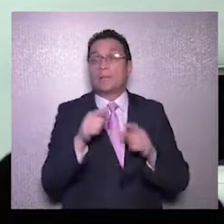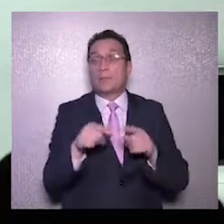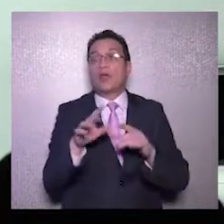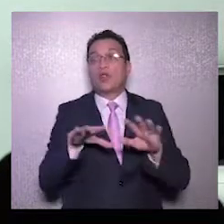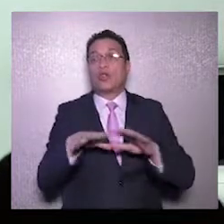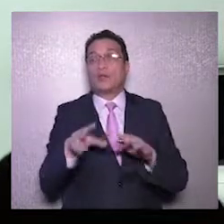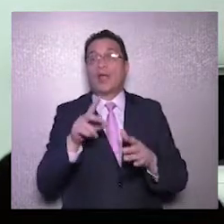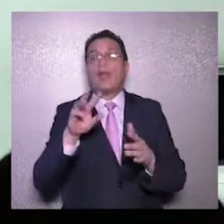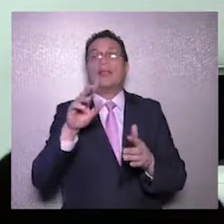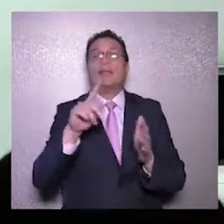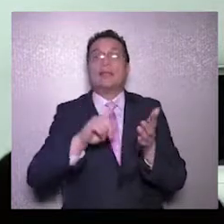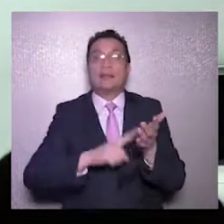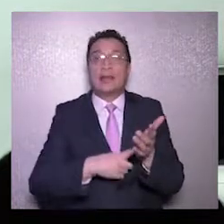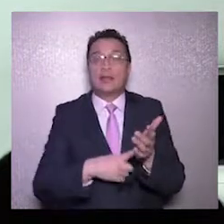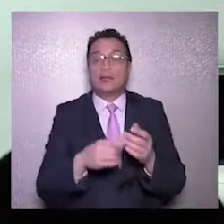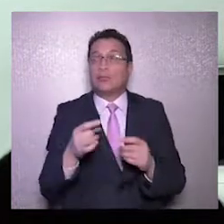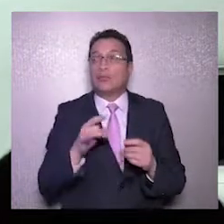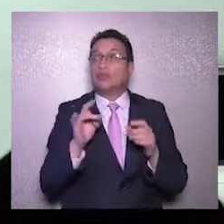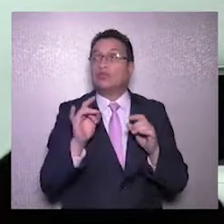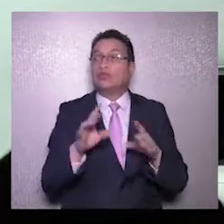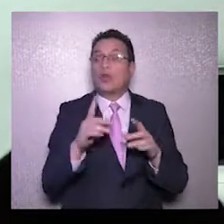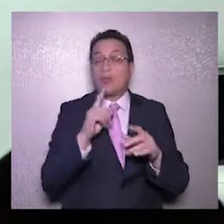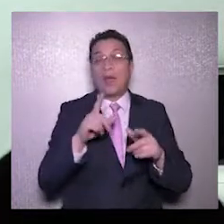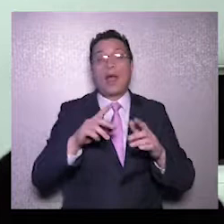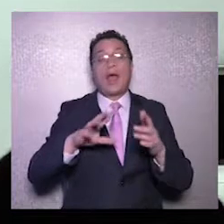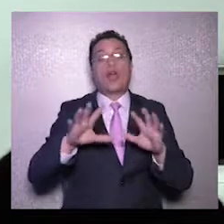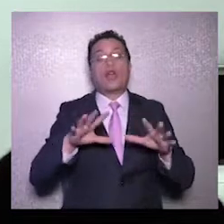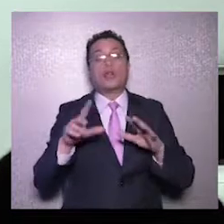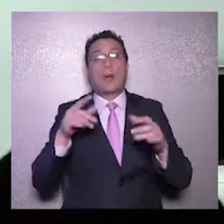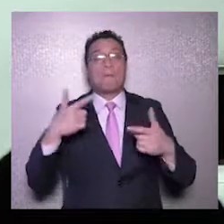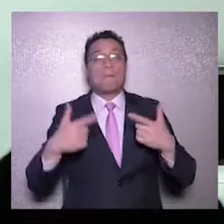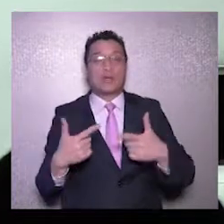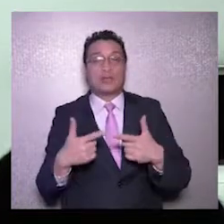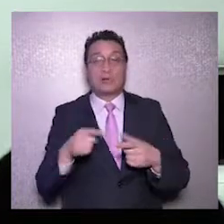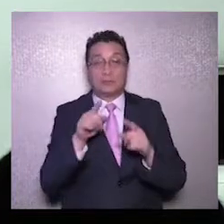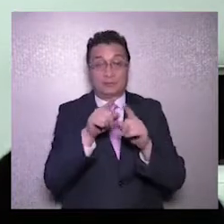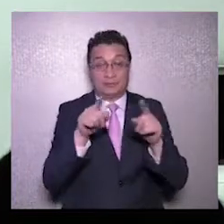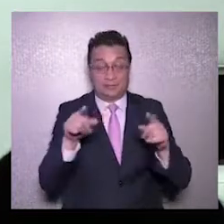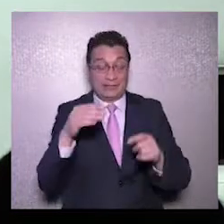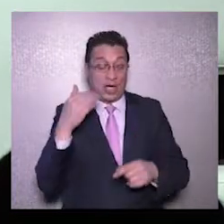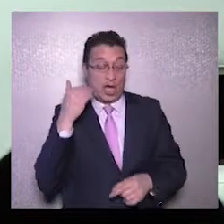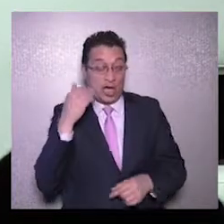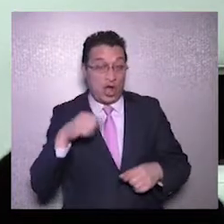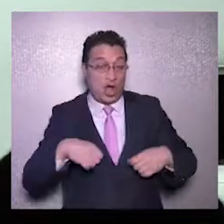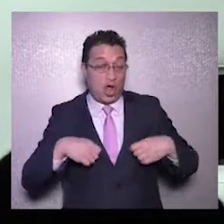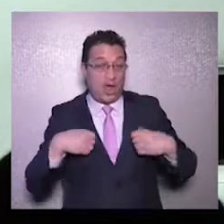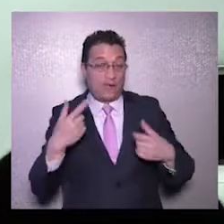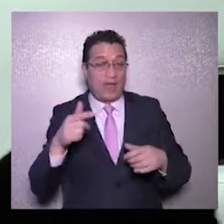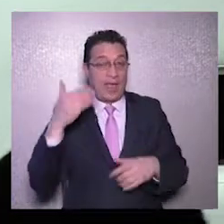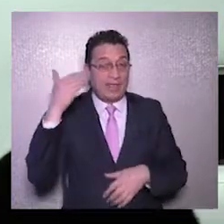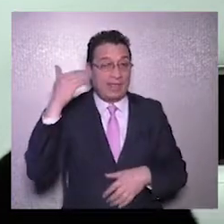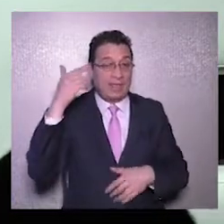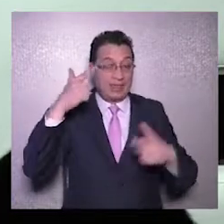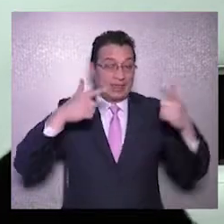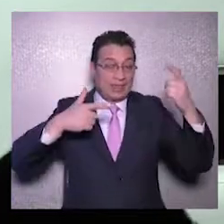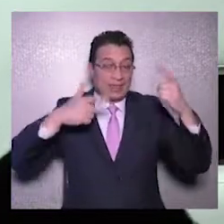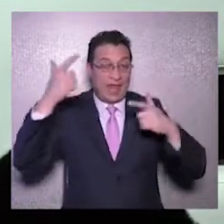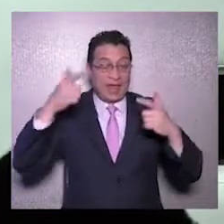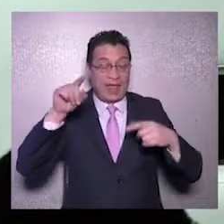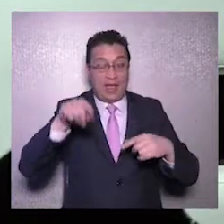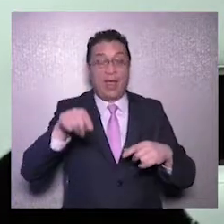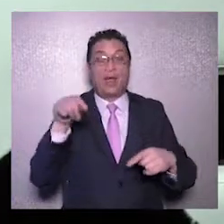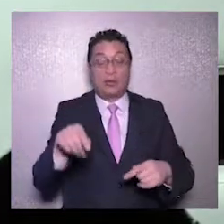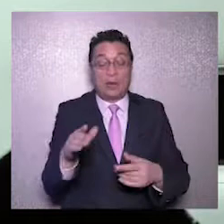aspectos técnicos, pero no podemos dejar de hablar de términos políticos. Esos chicos de Talca, ahora, con la